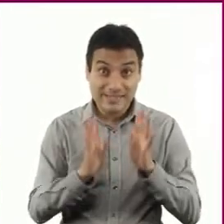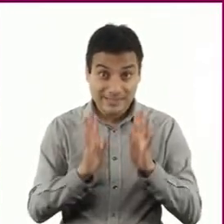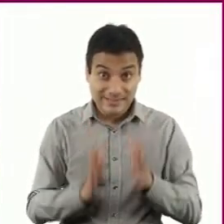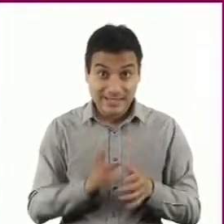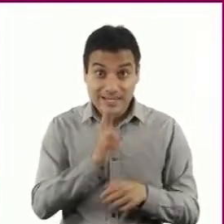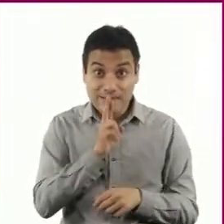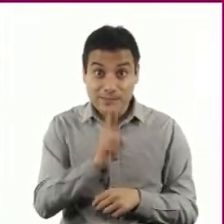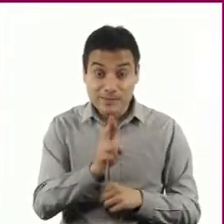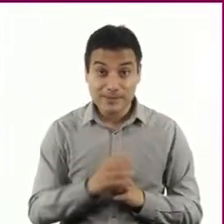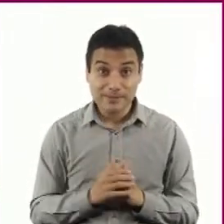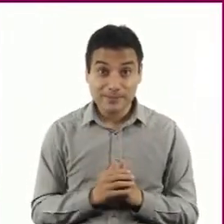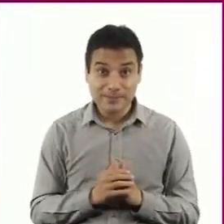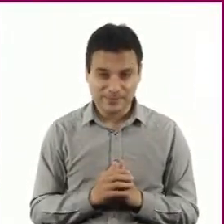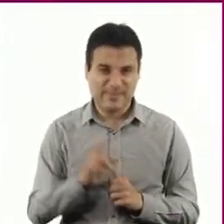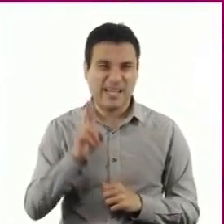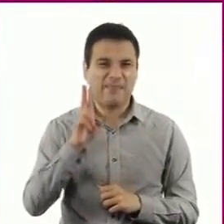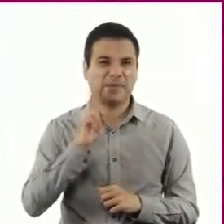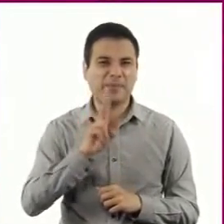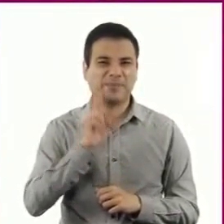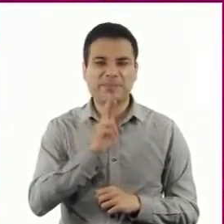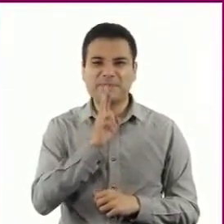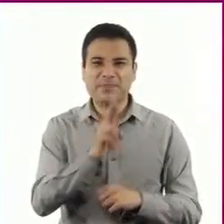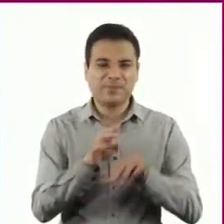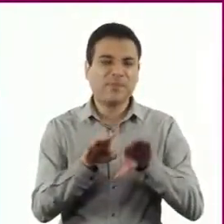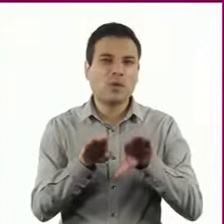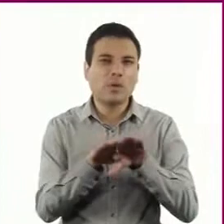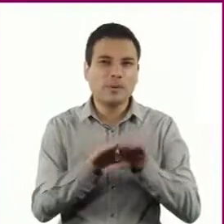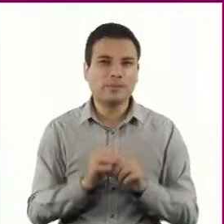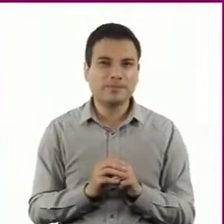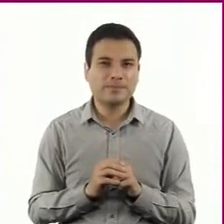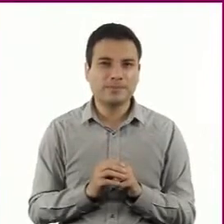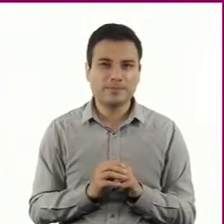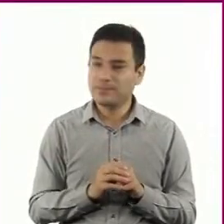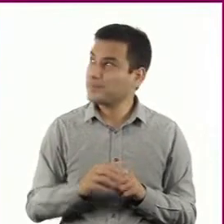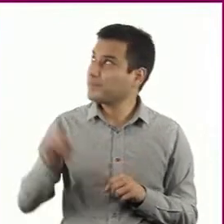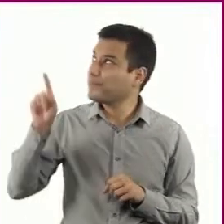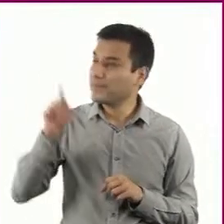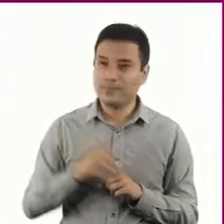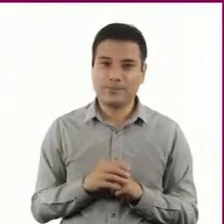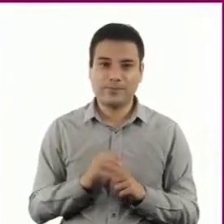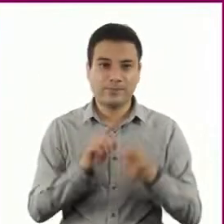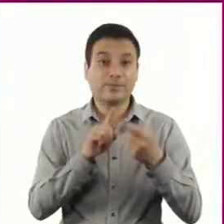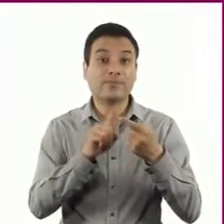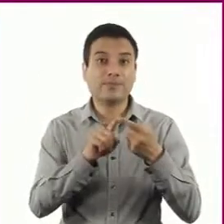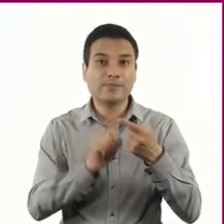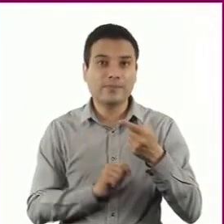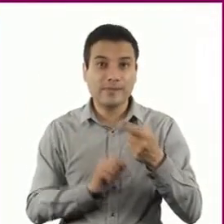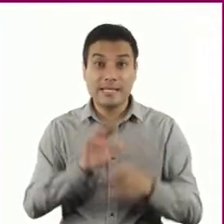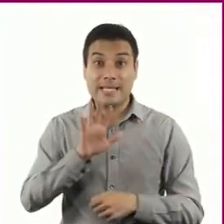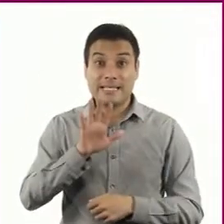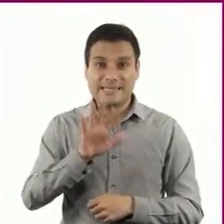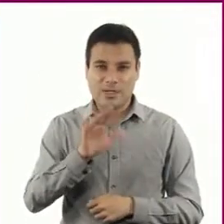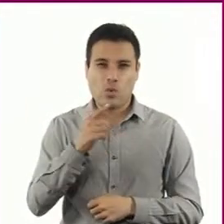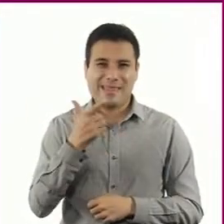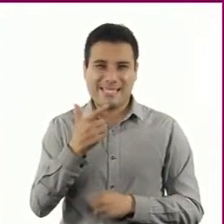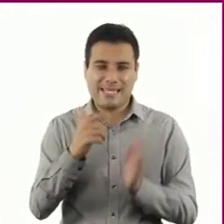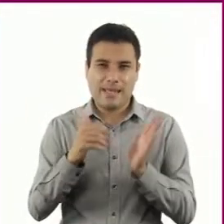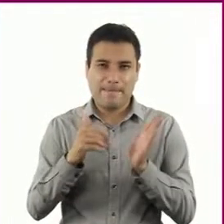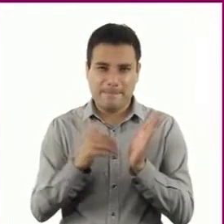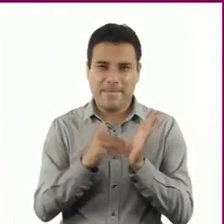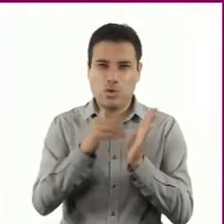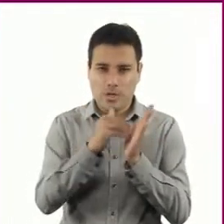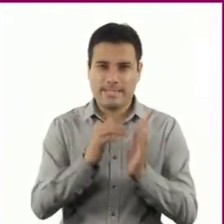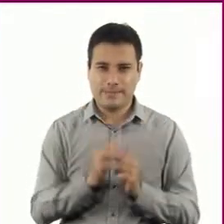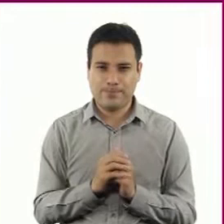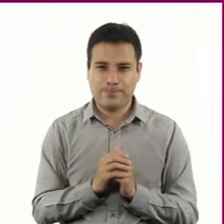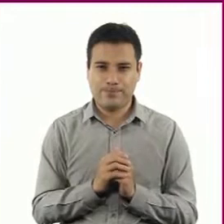su tabla? Veamos los resultados. El planeta Mercurio, que está a 57 millones de kilómetros de distancia media aproximada